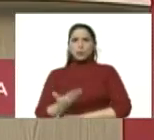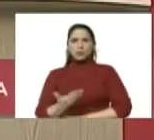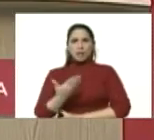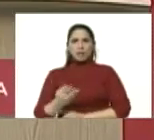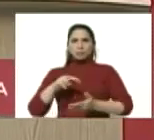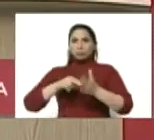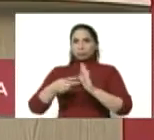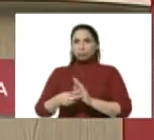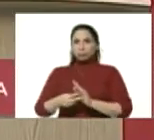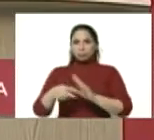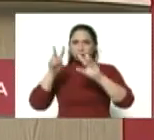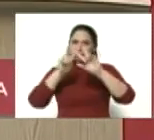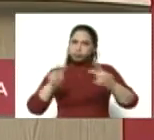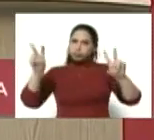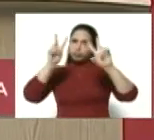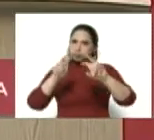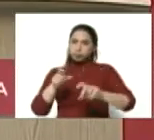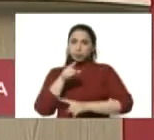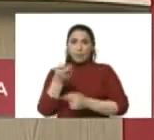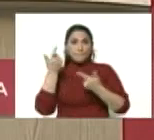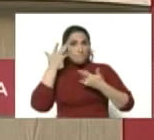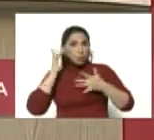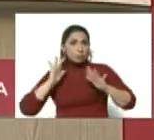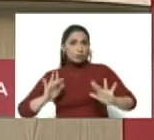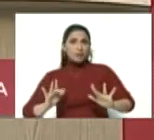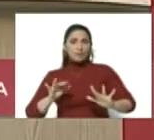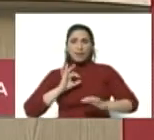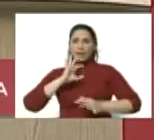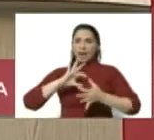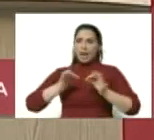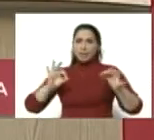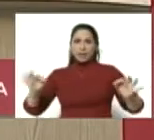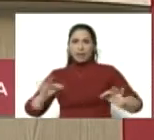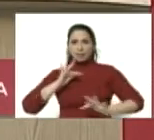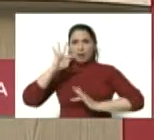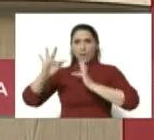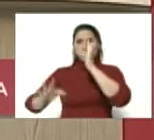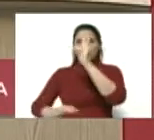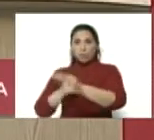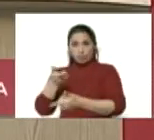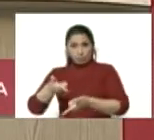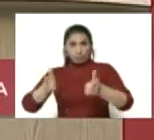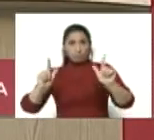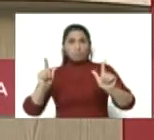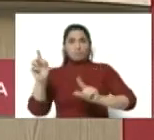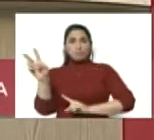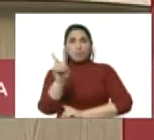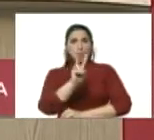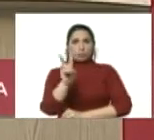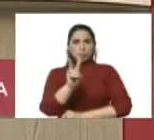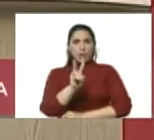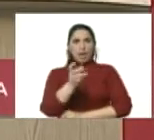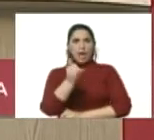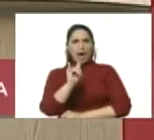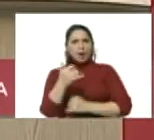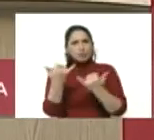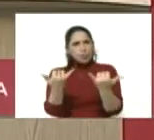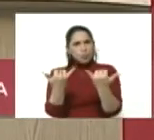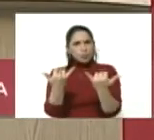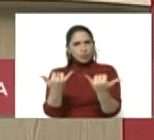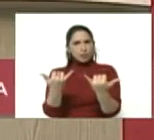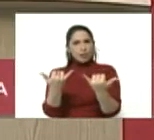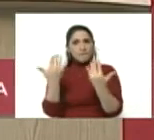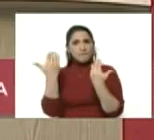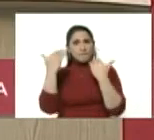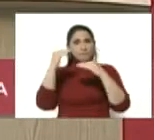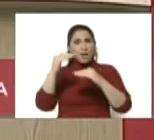el pesquisaje en esa posible cadena de transmisión. Y eso ha permitido que Venezuela esté en este momento en una